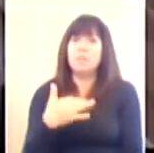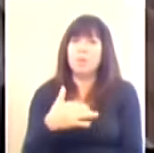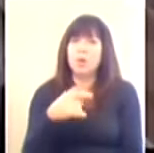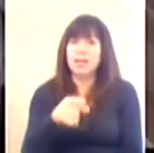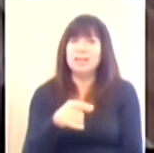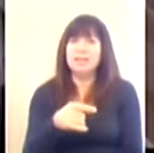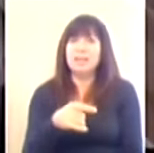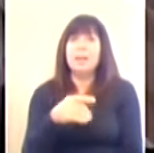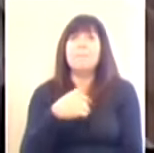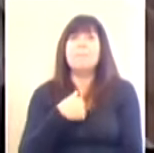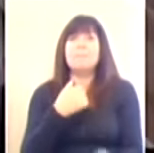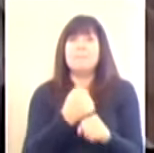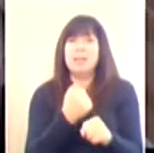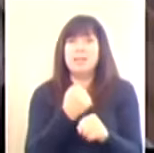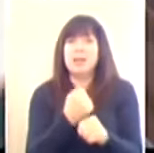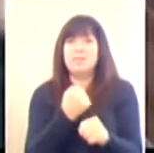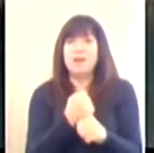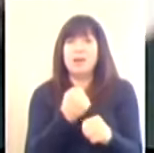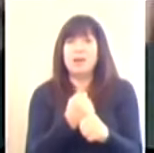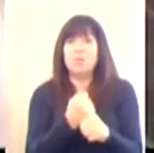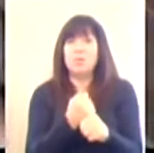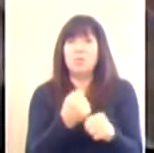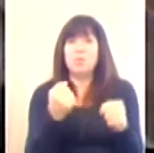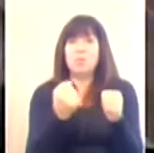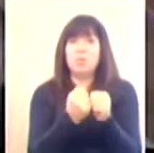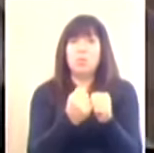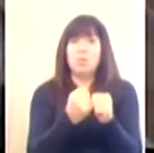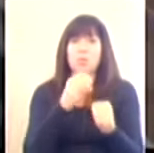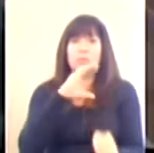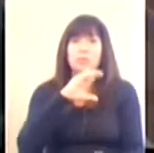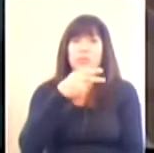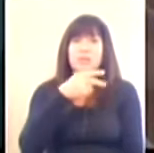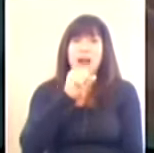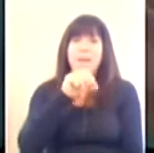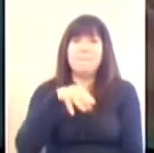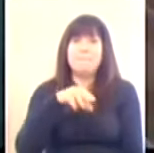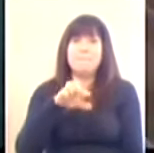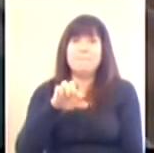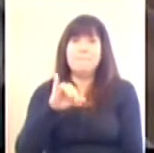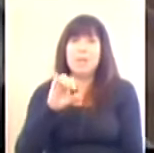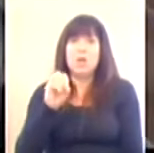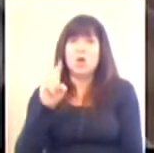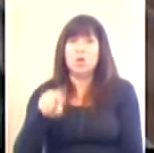mi trabajo con los champions, que son los high level